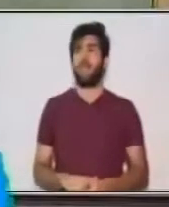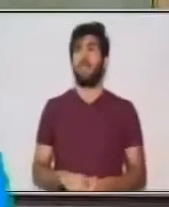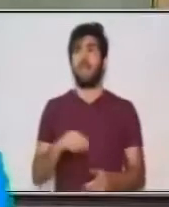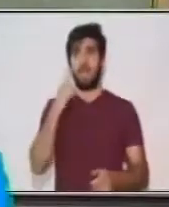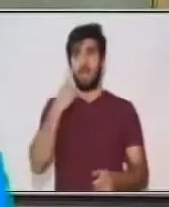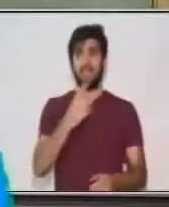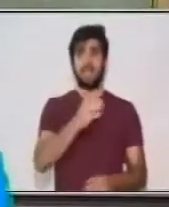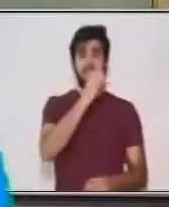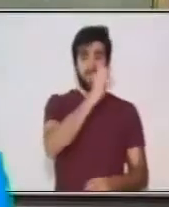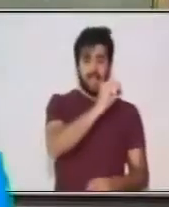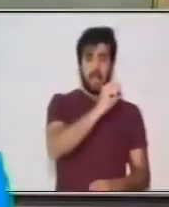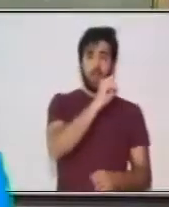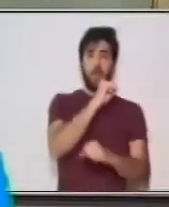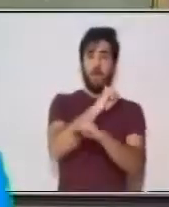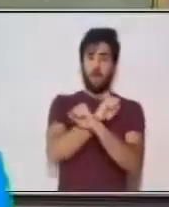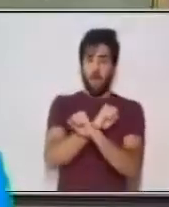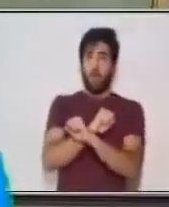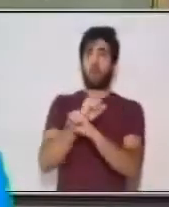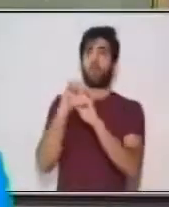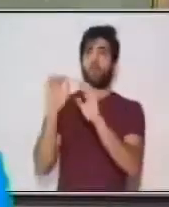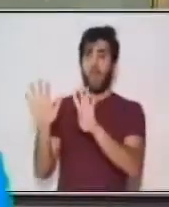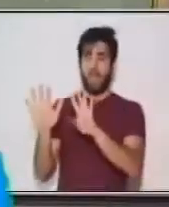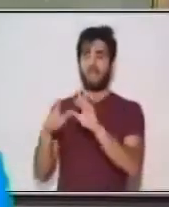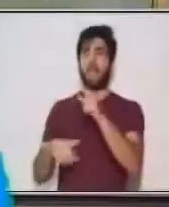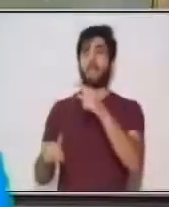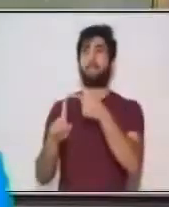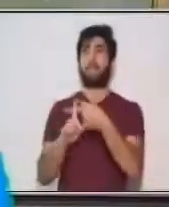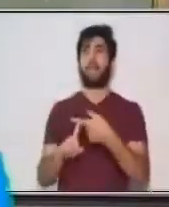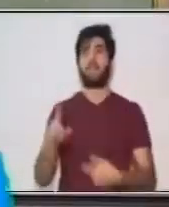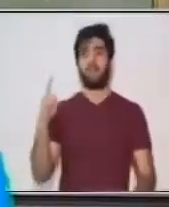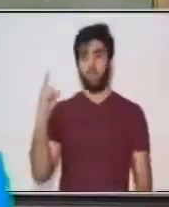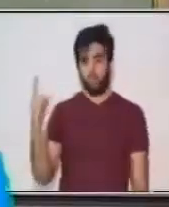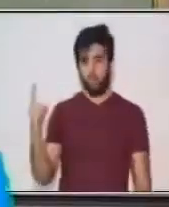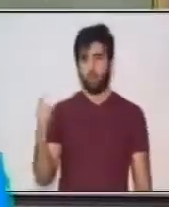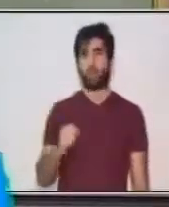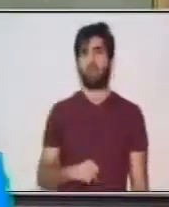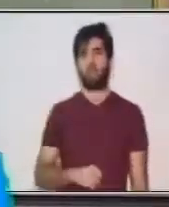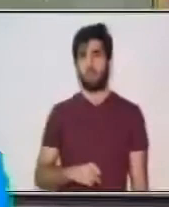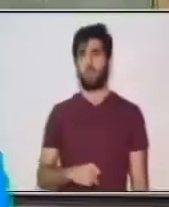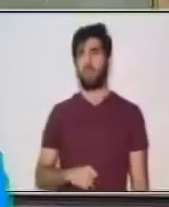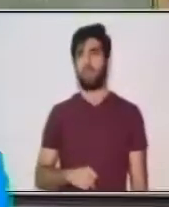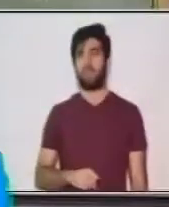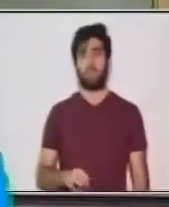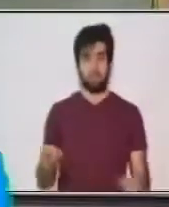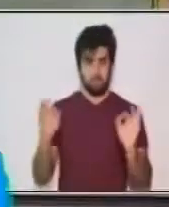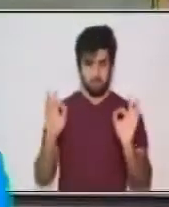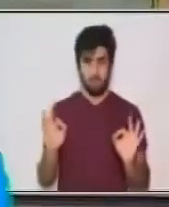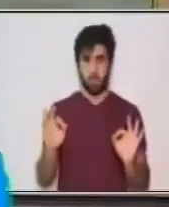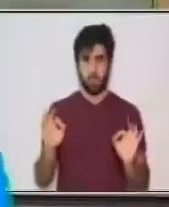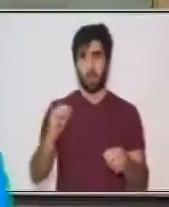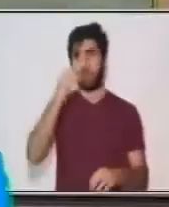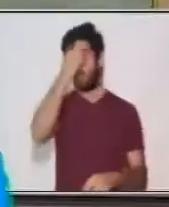0 por 9 más 1. Muy bien.